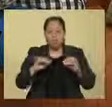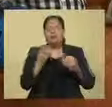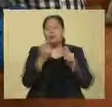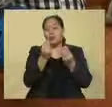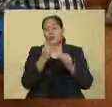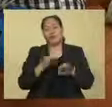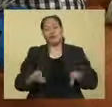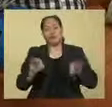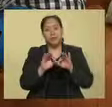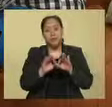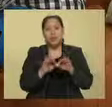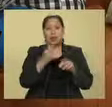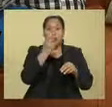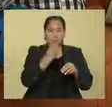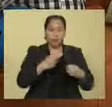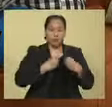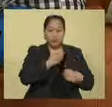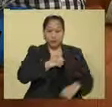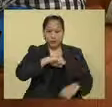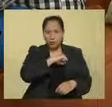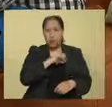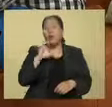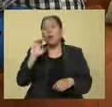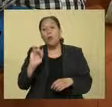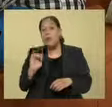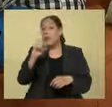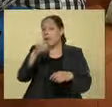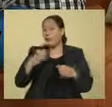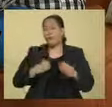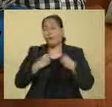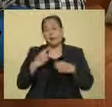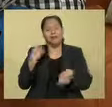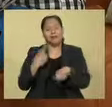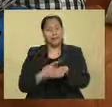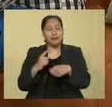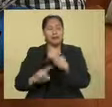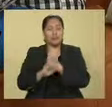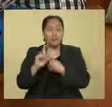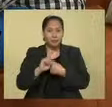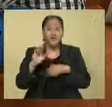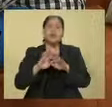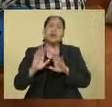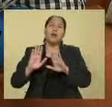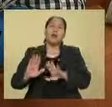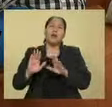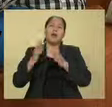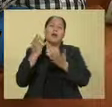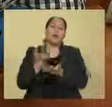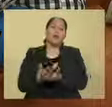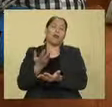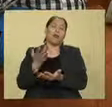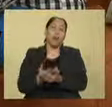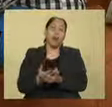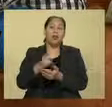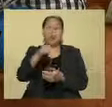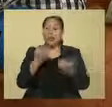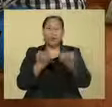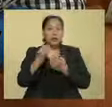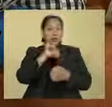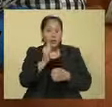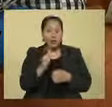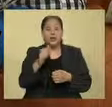diferencia entre tener una vida saludable o tener una vida muy sedentaria, porque a su vez el sedentarismo también afecta de